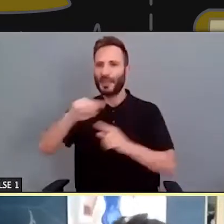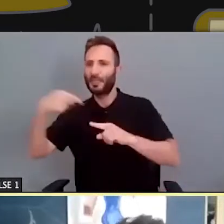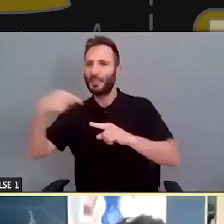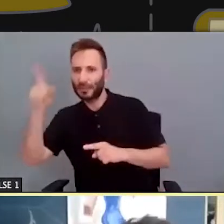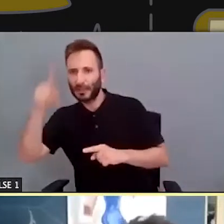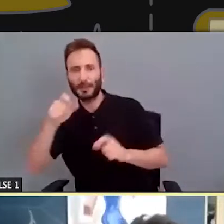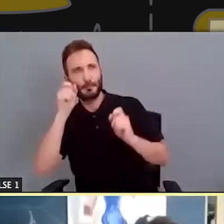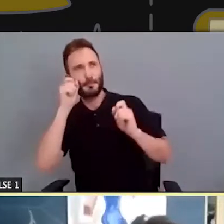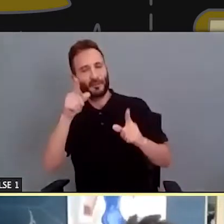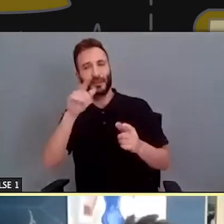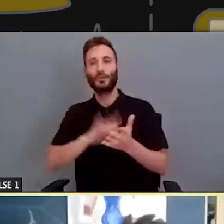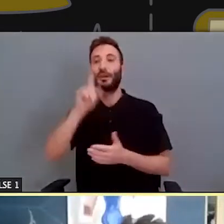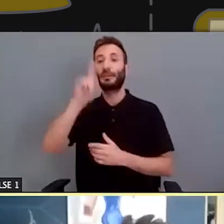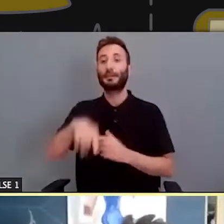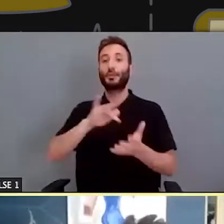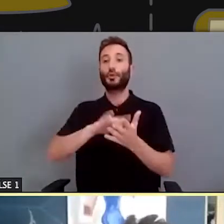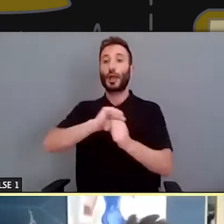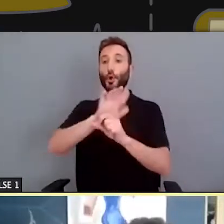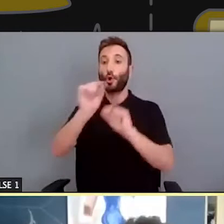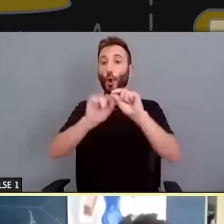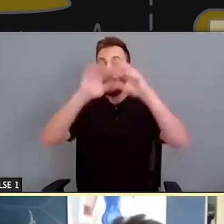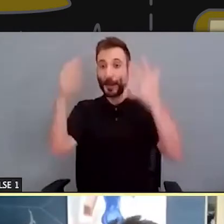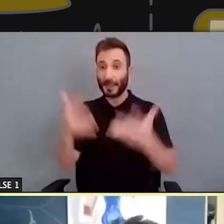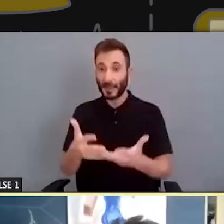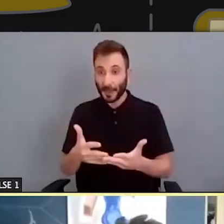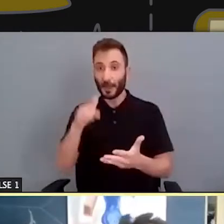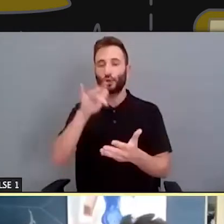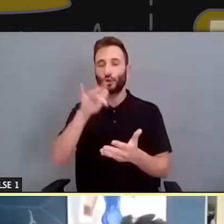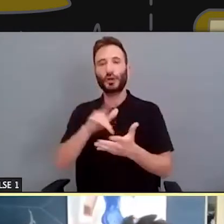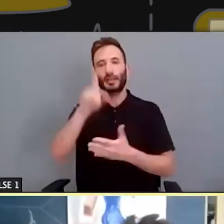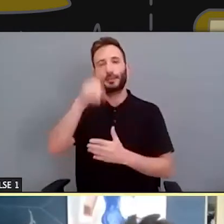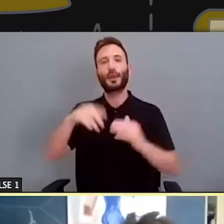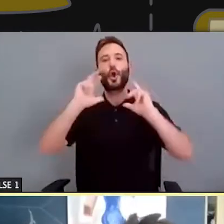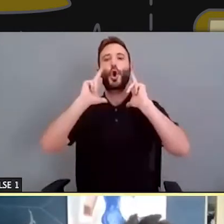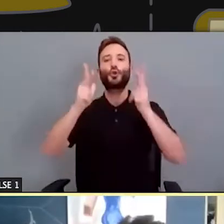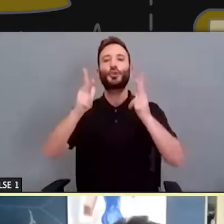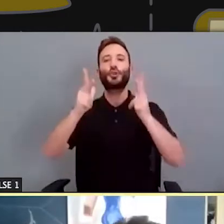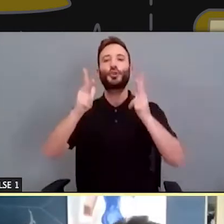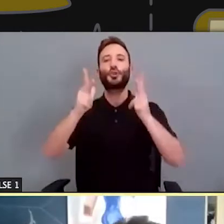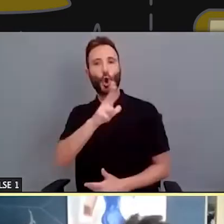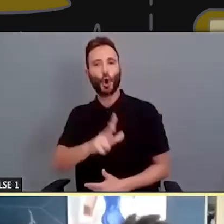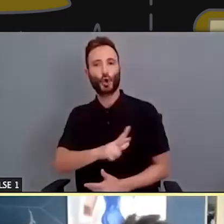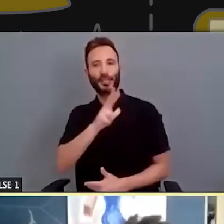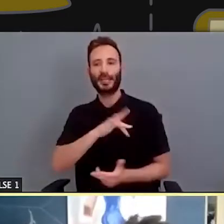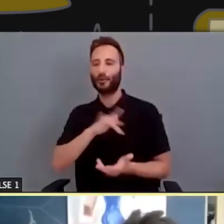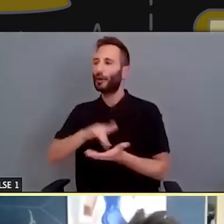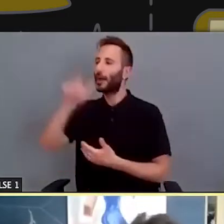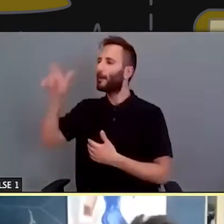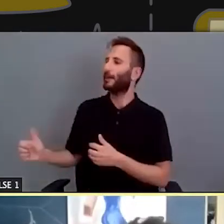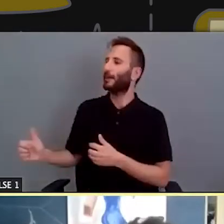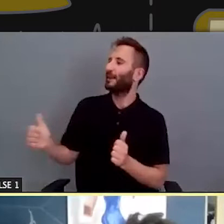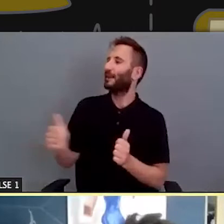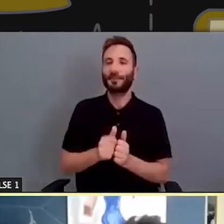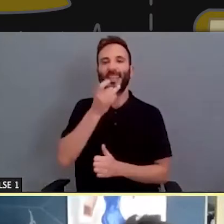y alojamiento durante la pandemia, alojamiento de cortesía, quién es la persona esencial que te acompaña, qué se ofrece